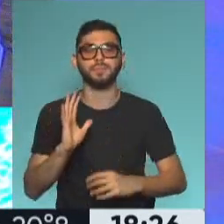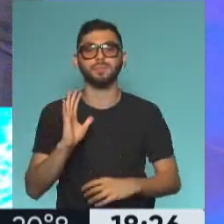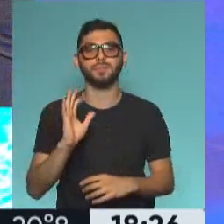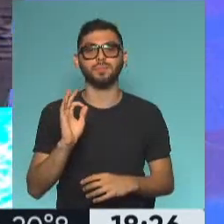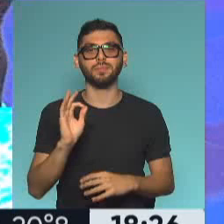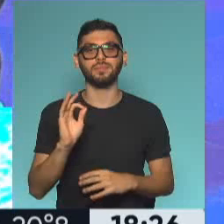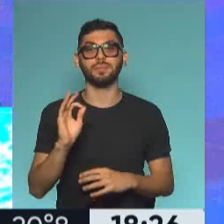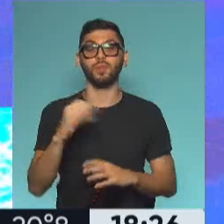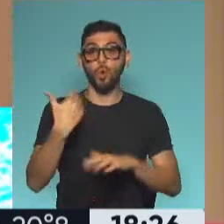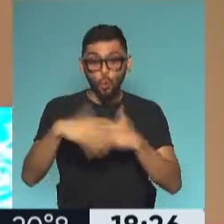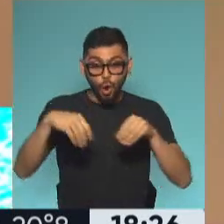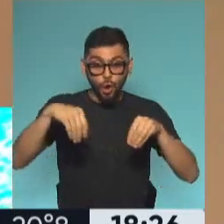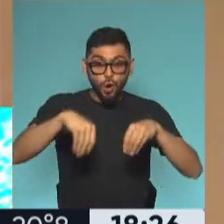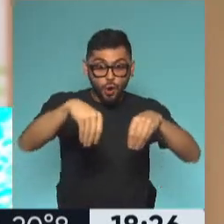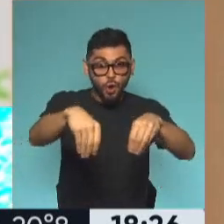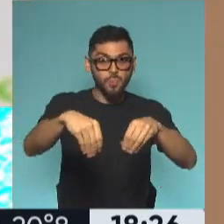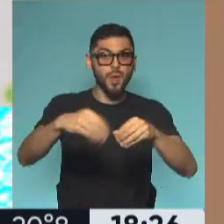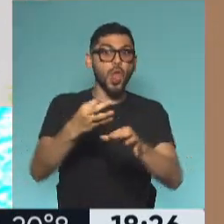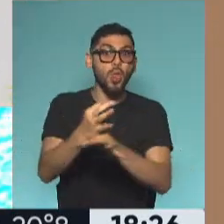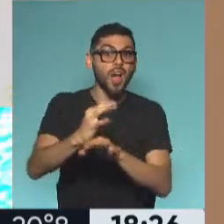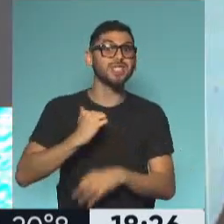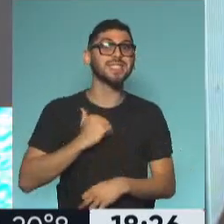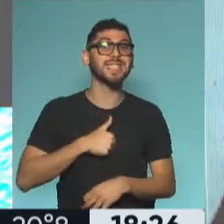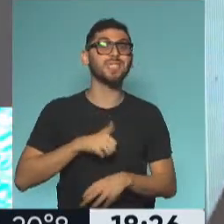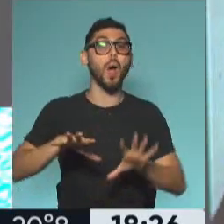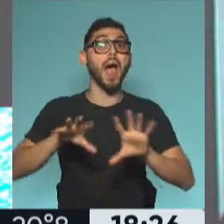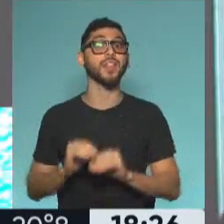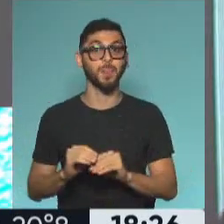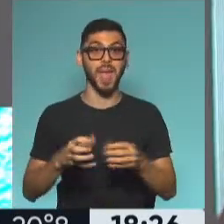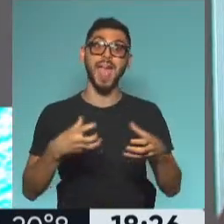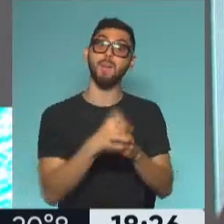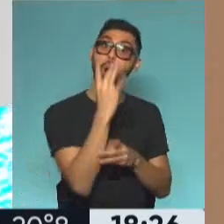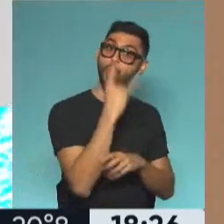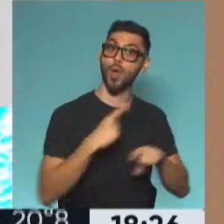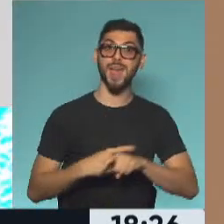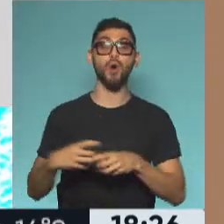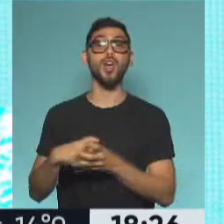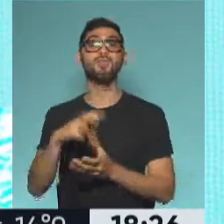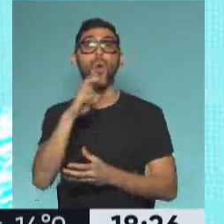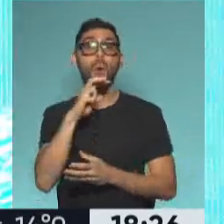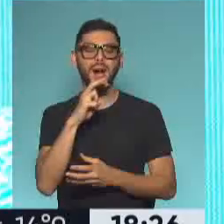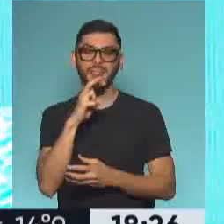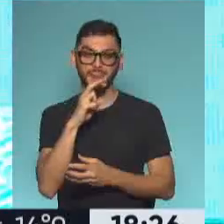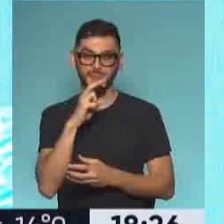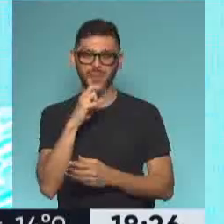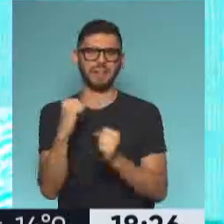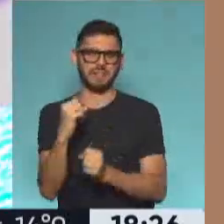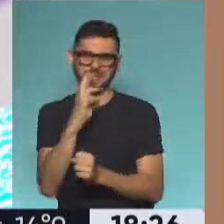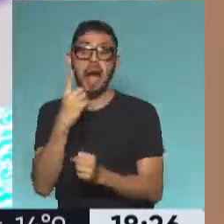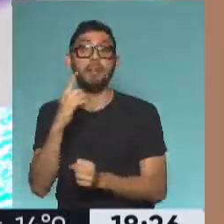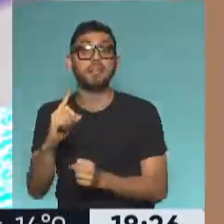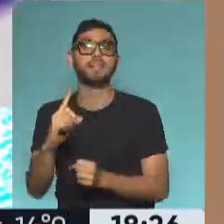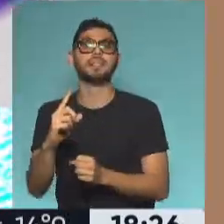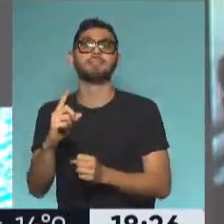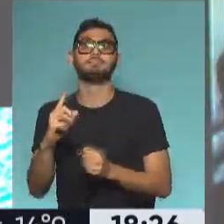De la boca sobre educación sexual integral entre el equipo azul y el equipo verde. ¡Vamos, mis chicas! Se define entre si